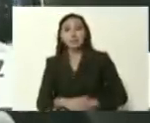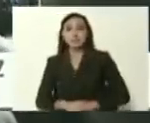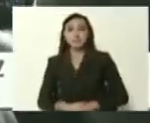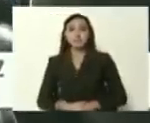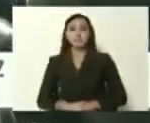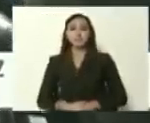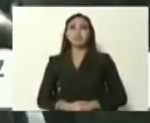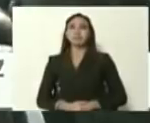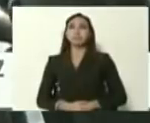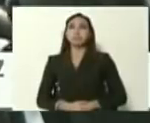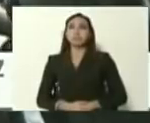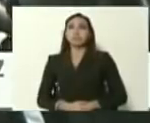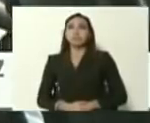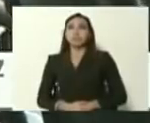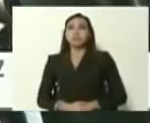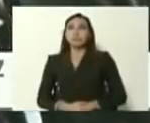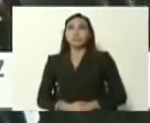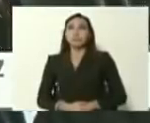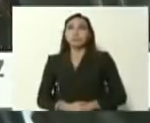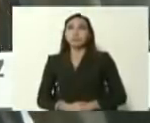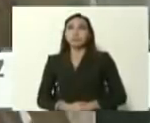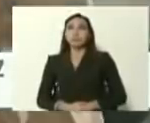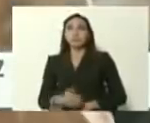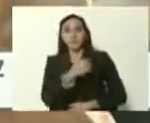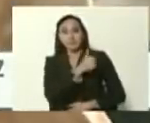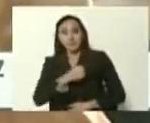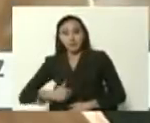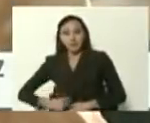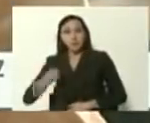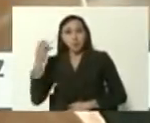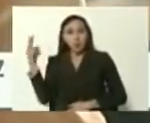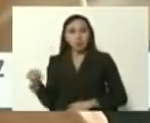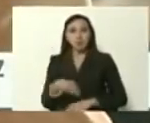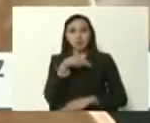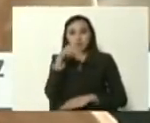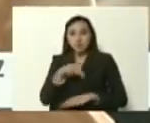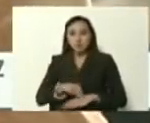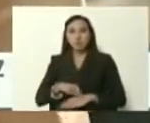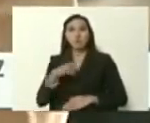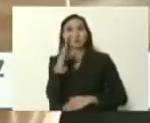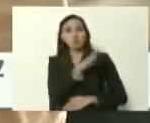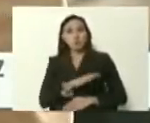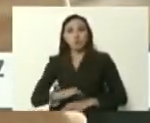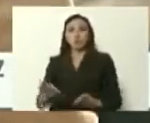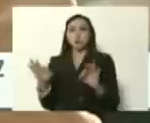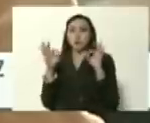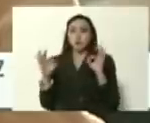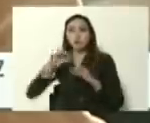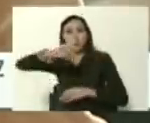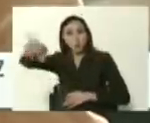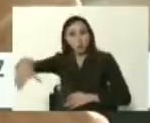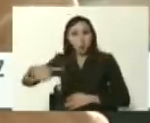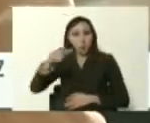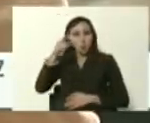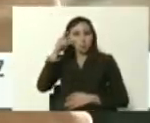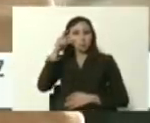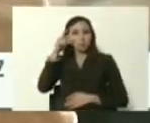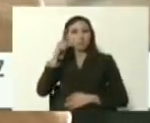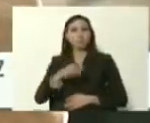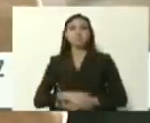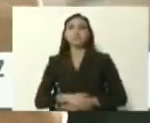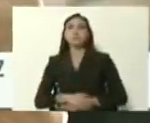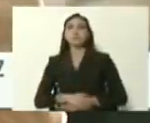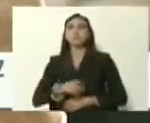Buenas tardes, ciudadano presidente de la Comisión Especial, doctor Jorge Rodríguez, ciudadano